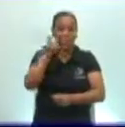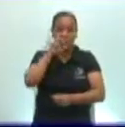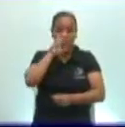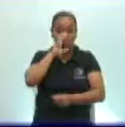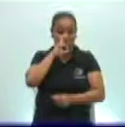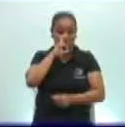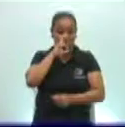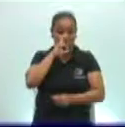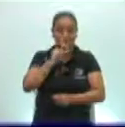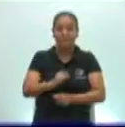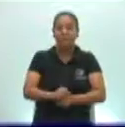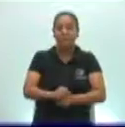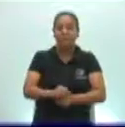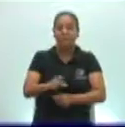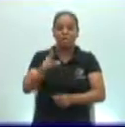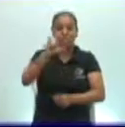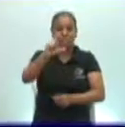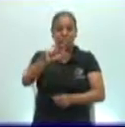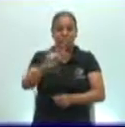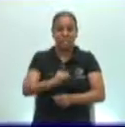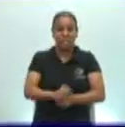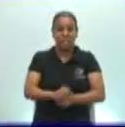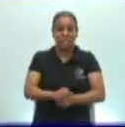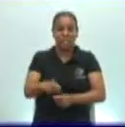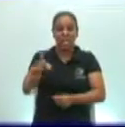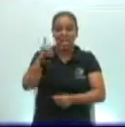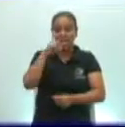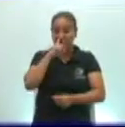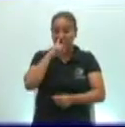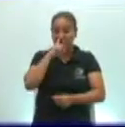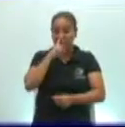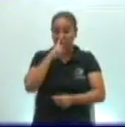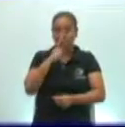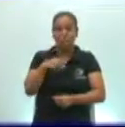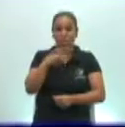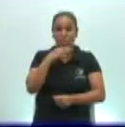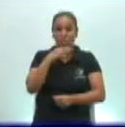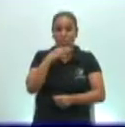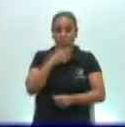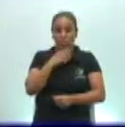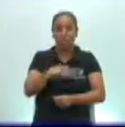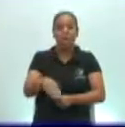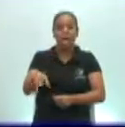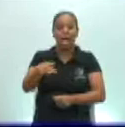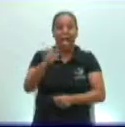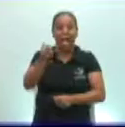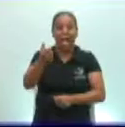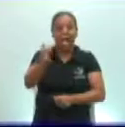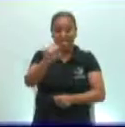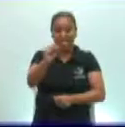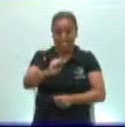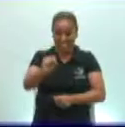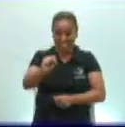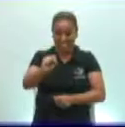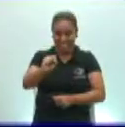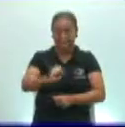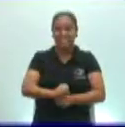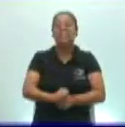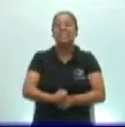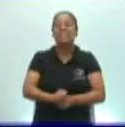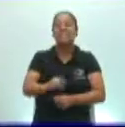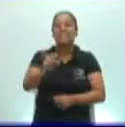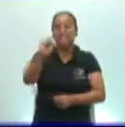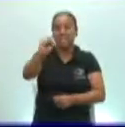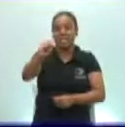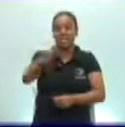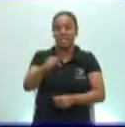azul, azufre amarillo, oxígeno rojo, fósforo carmelita. Los halógenos los vamos a representar